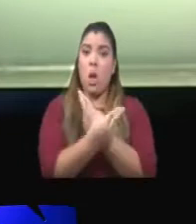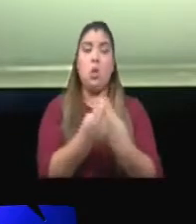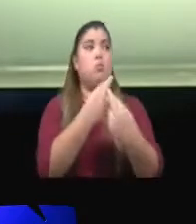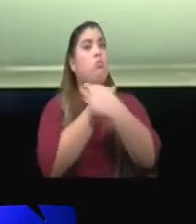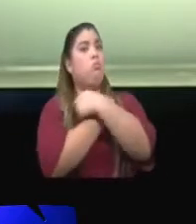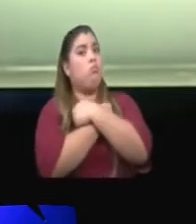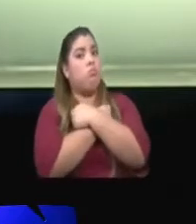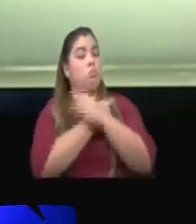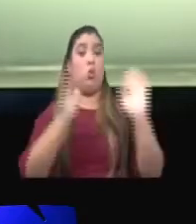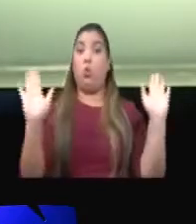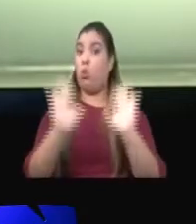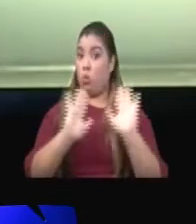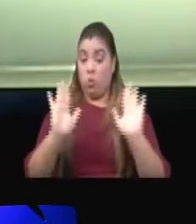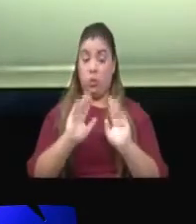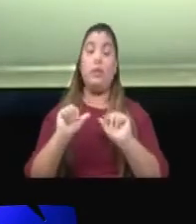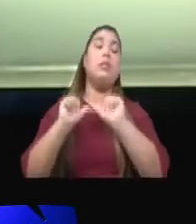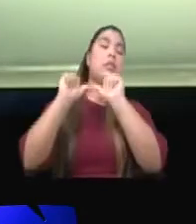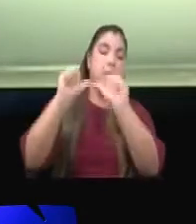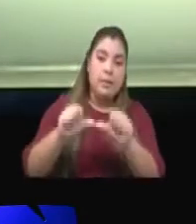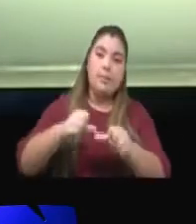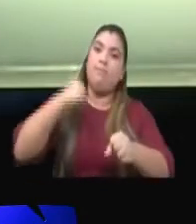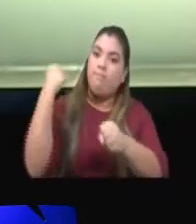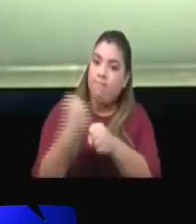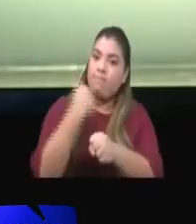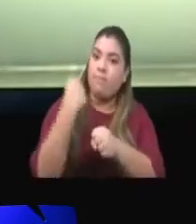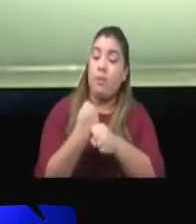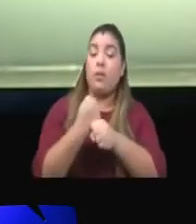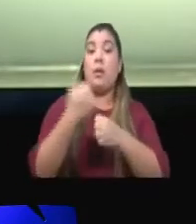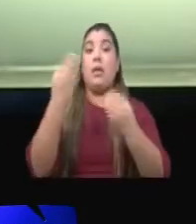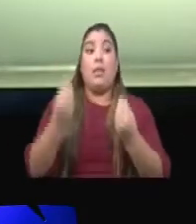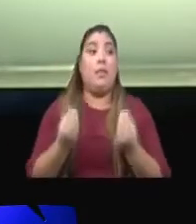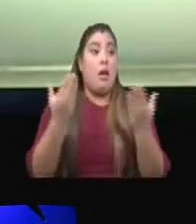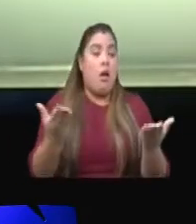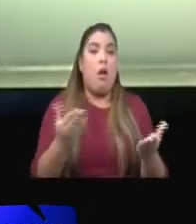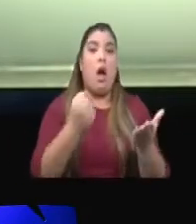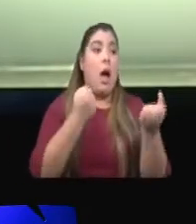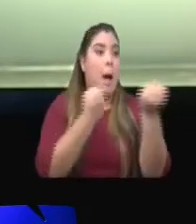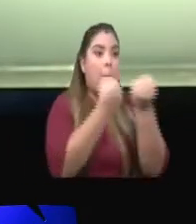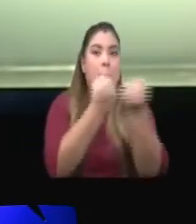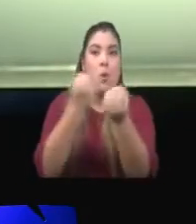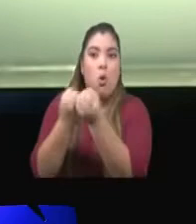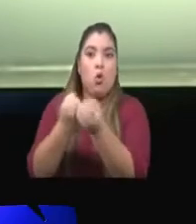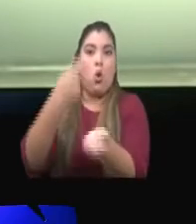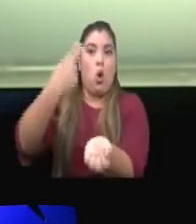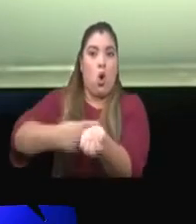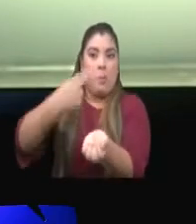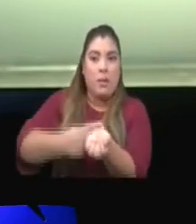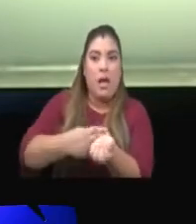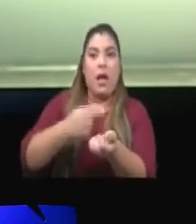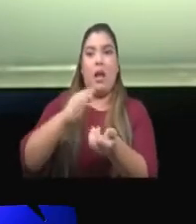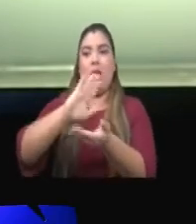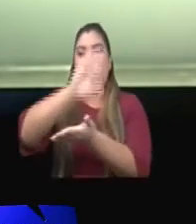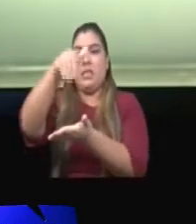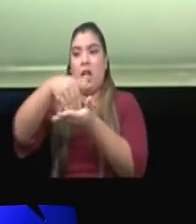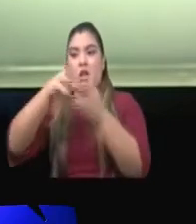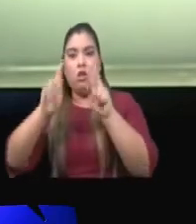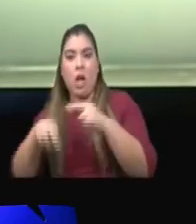refuerzo que tenemos que dar en cada una de las diferentes unidades ejecutoras